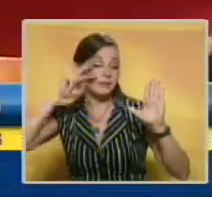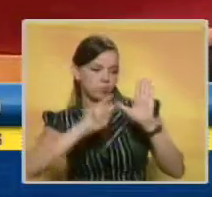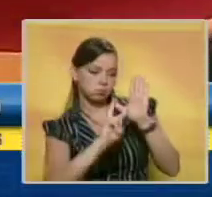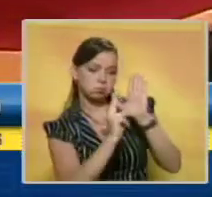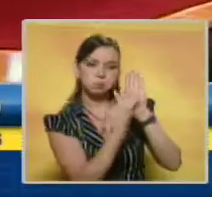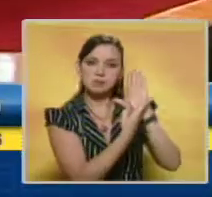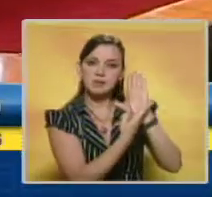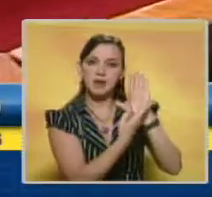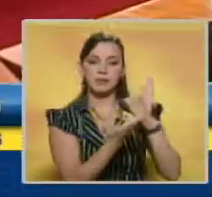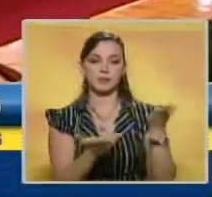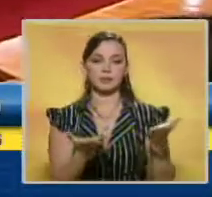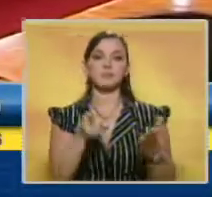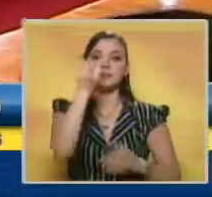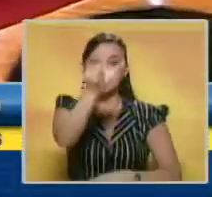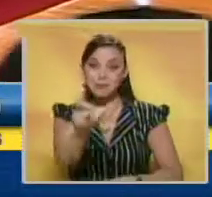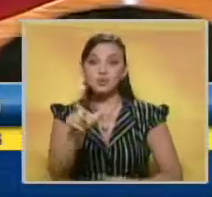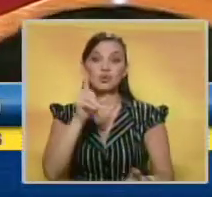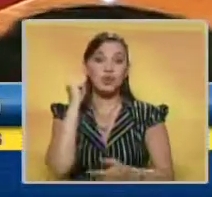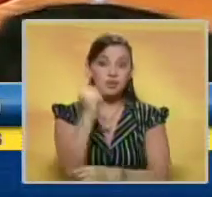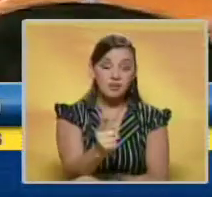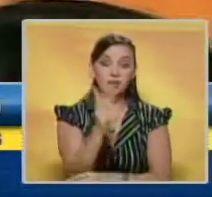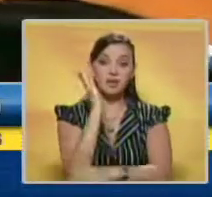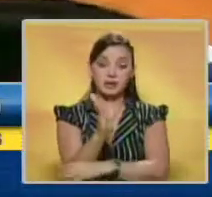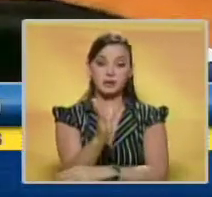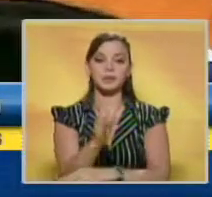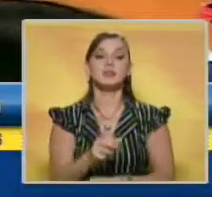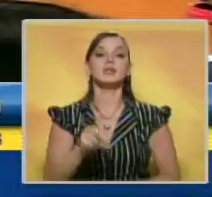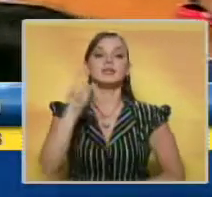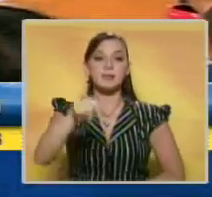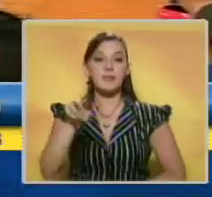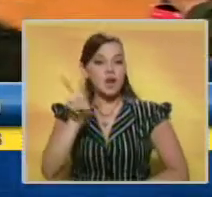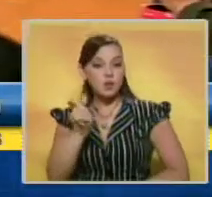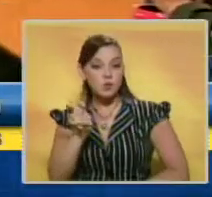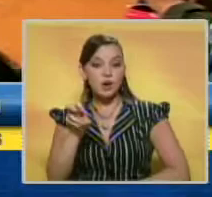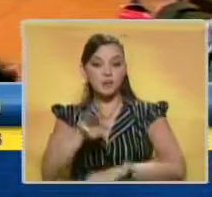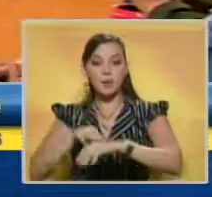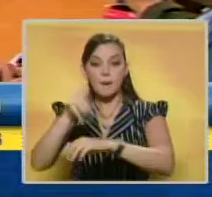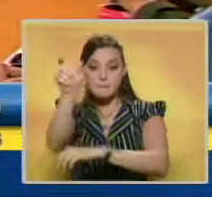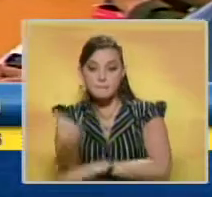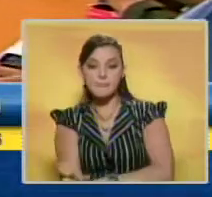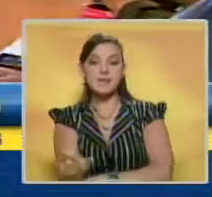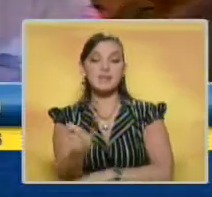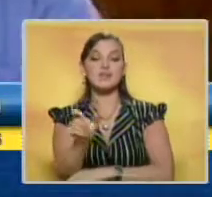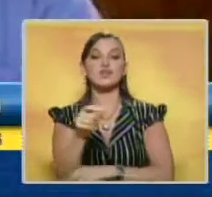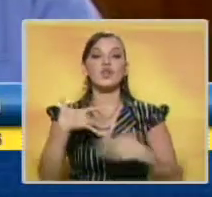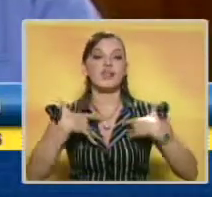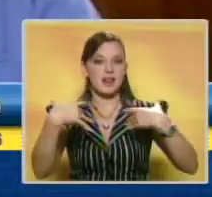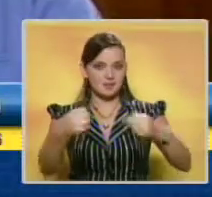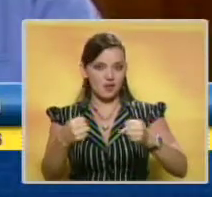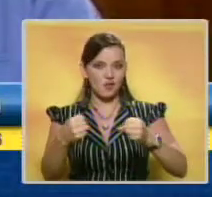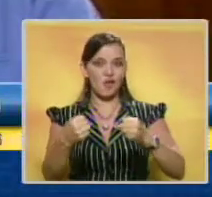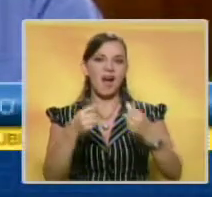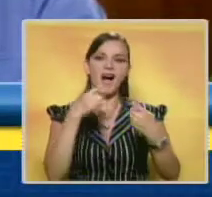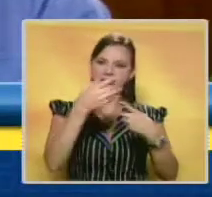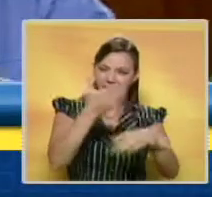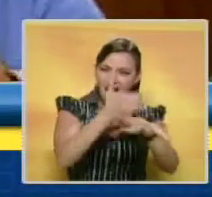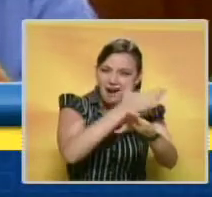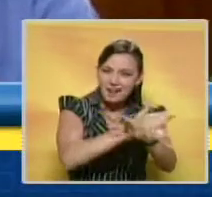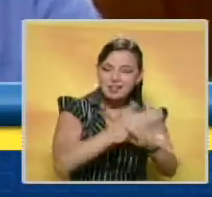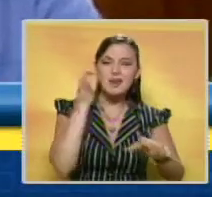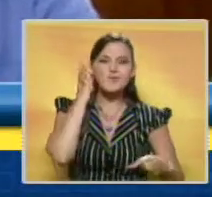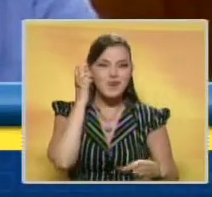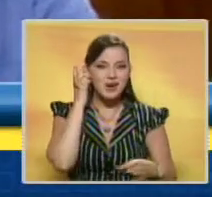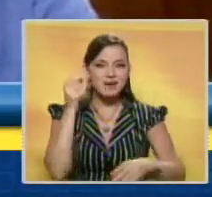la designación de Henry Ventura como nuevo ministro para la Salud en sustitución de Nancy Pérez. Le he